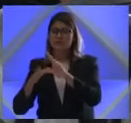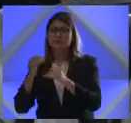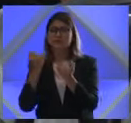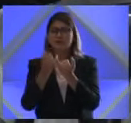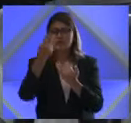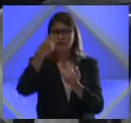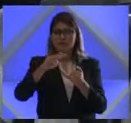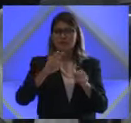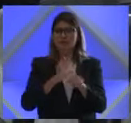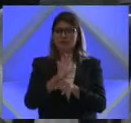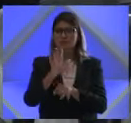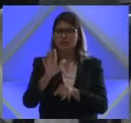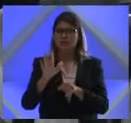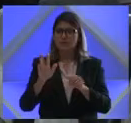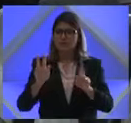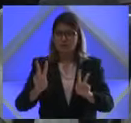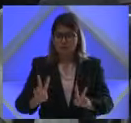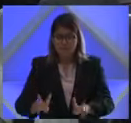cuarta